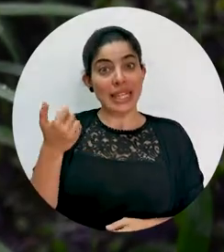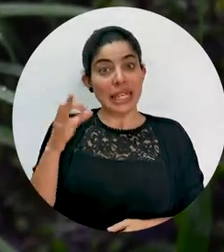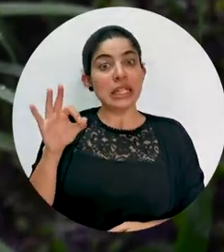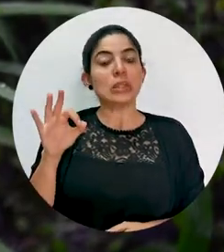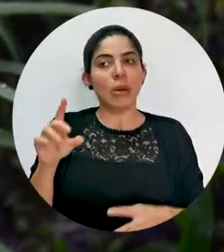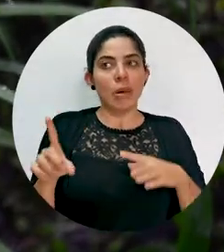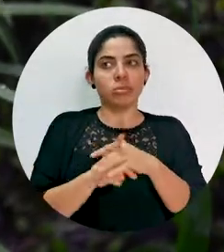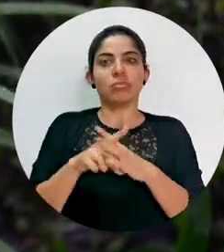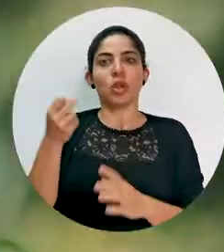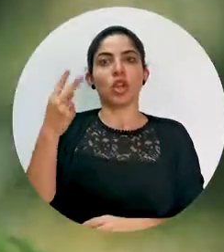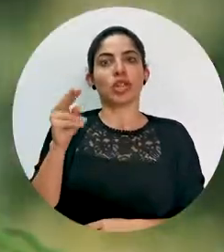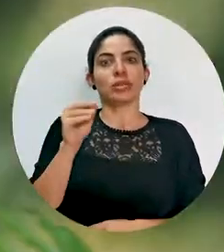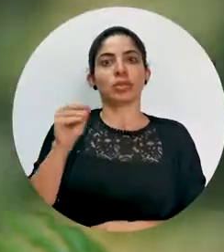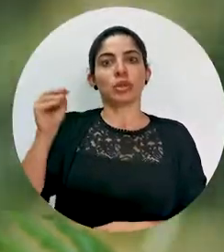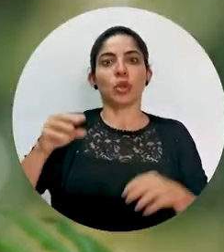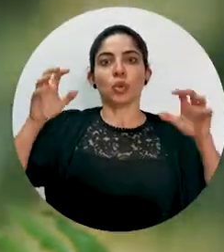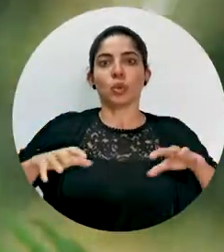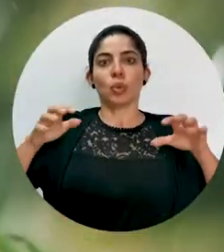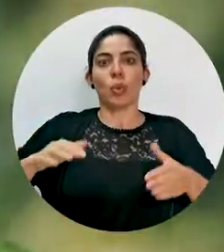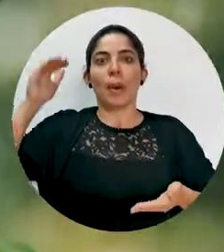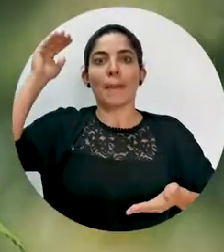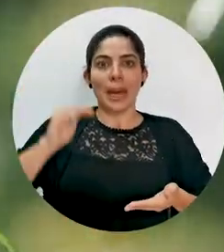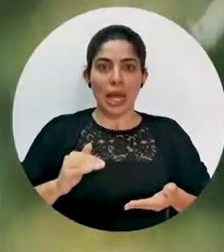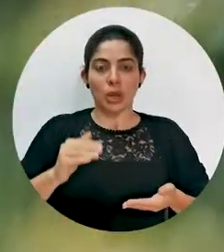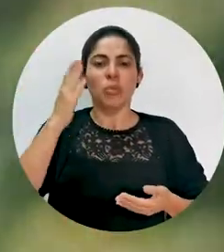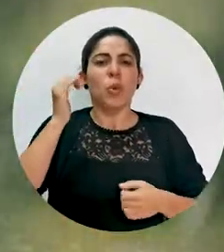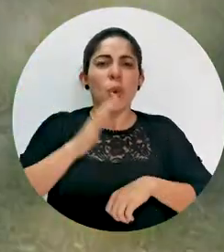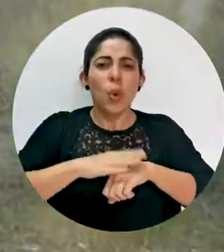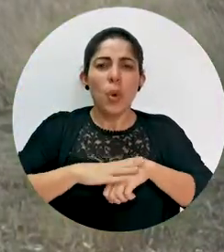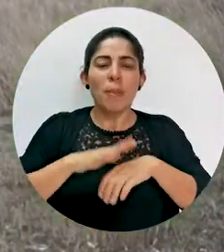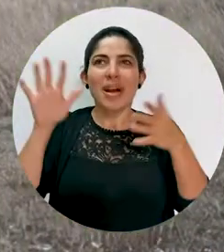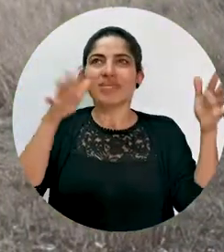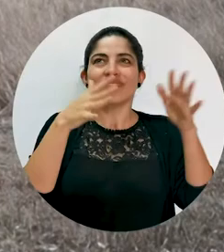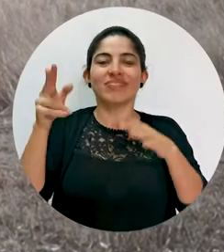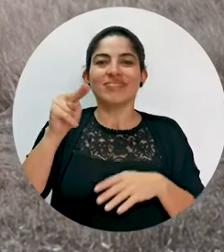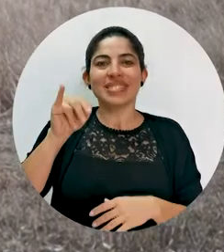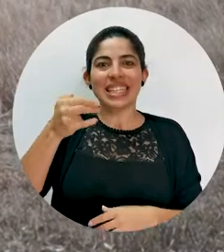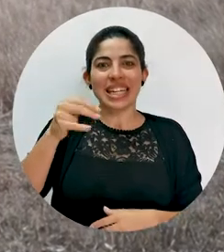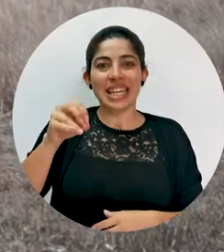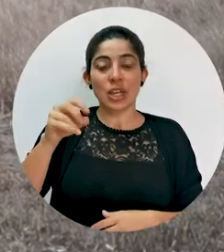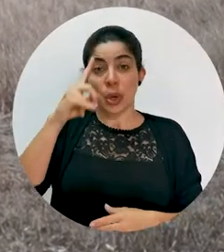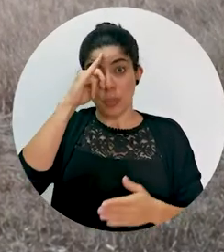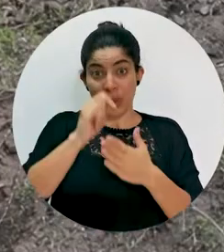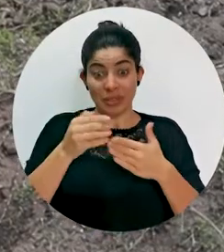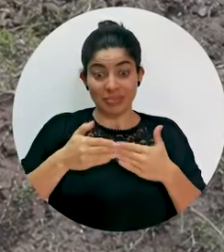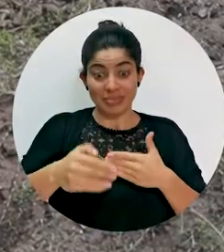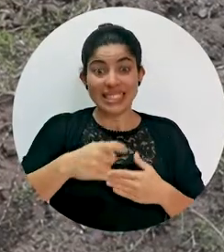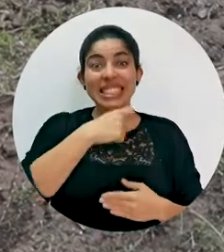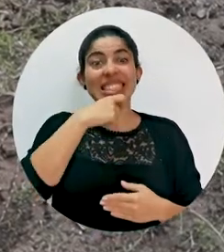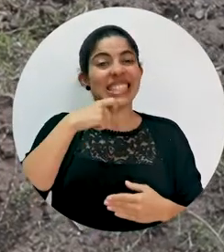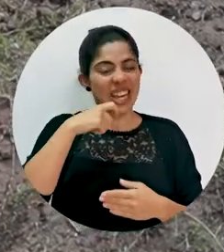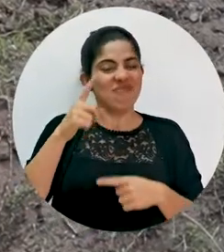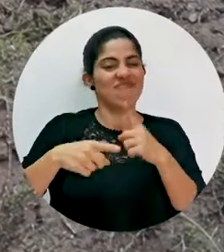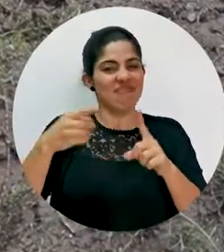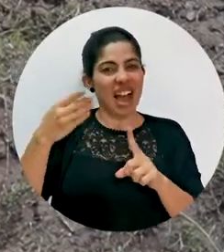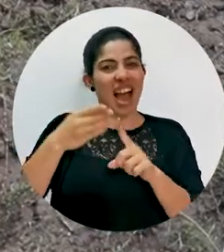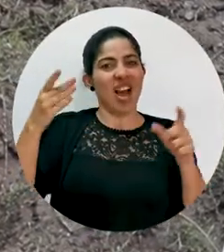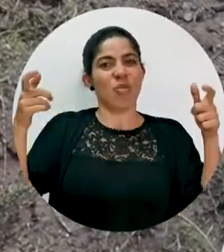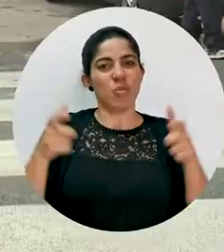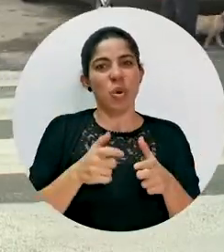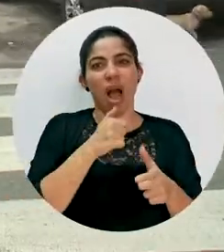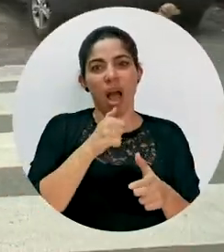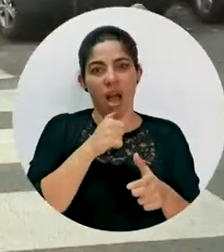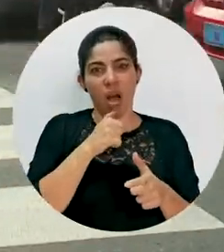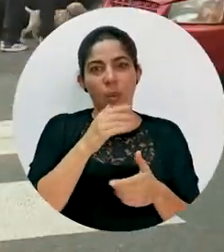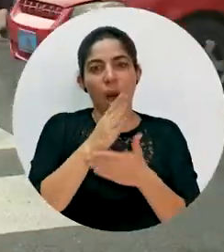El 2019 registró un 12% menos de lluvia como consecuencia del fenómeno del Niño, por lo que en esta época seca se afectará la disponibilidad de